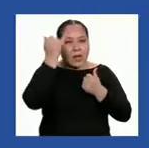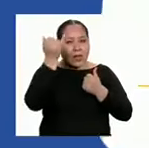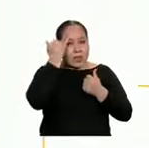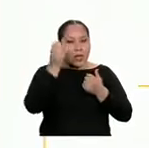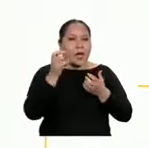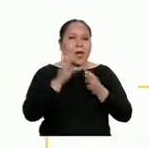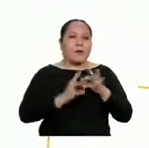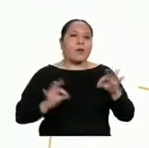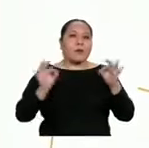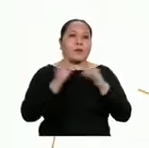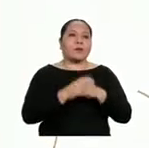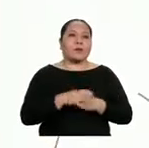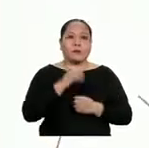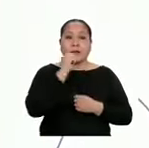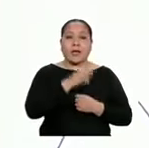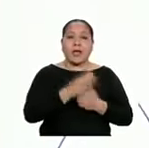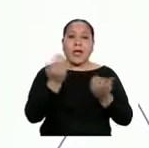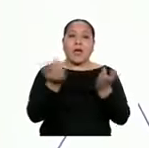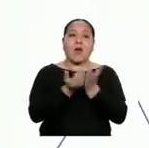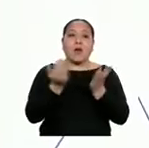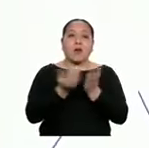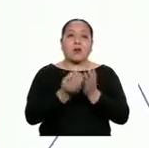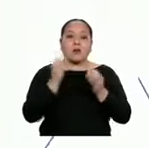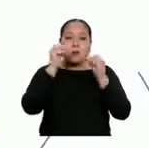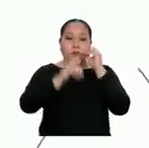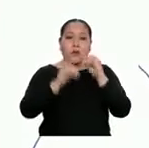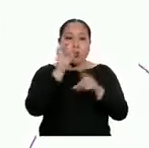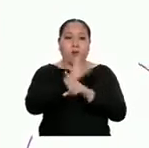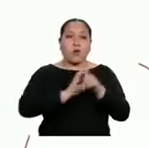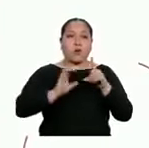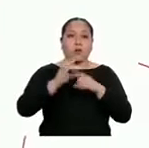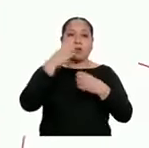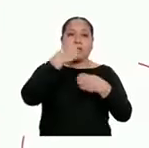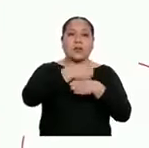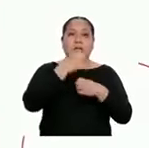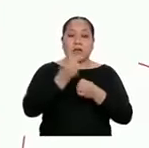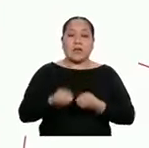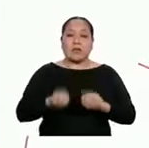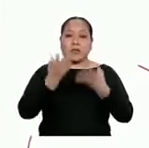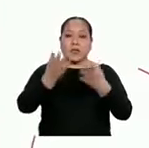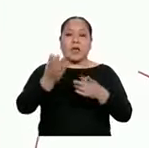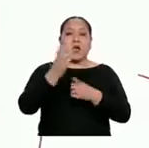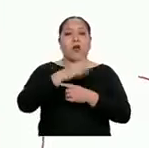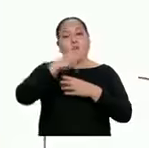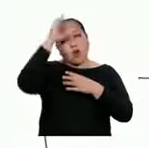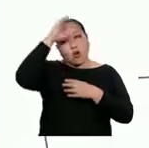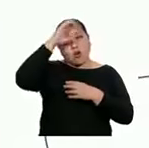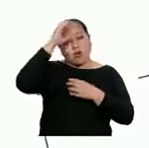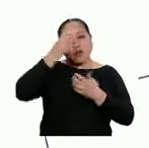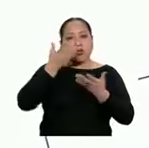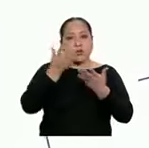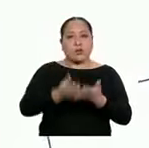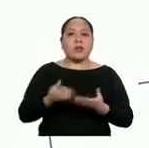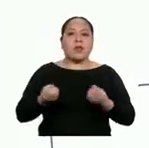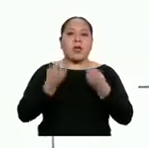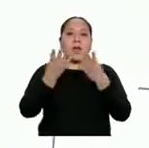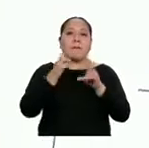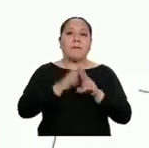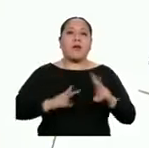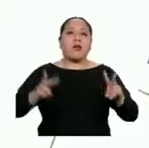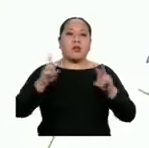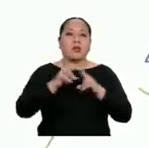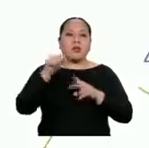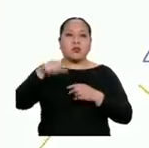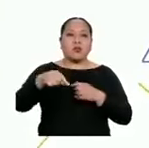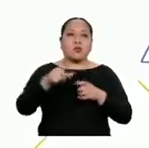principal. Dice que en la escuela se genera cultura, se crean y transmiten conocimientos, se fomentan valores y